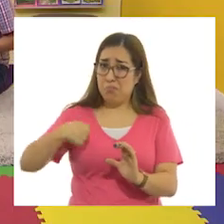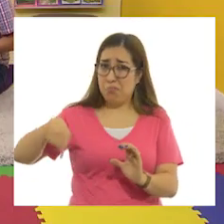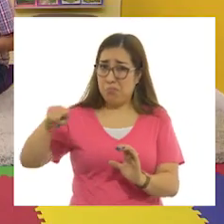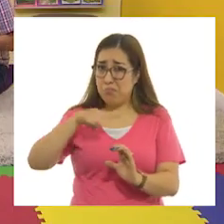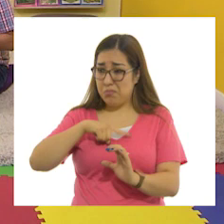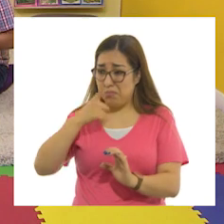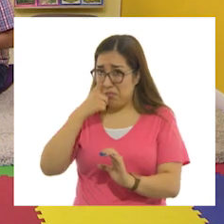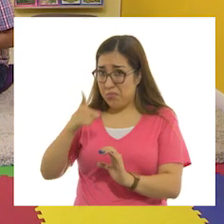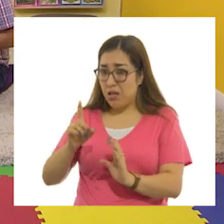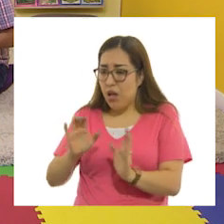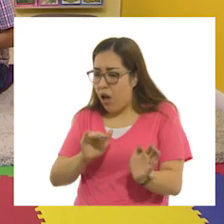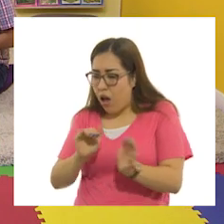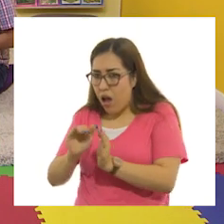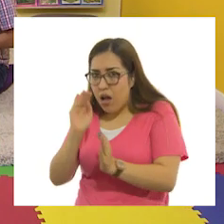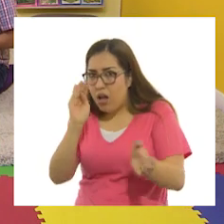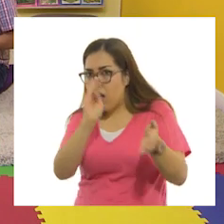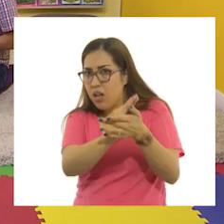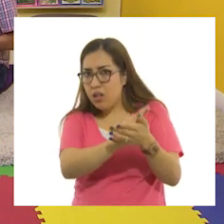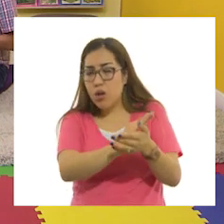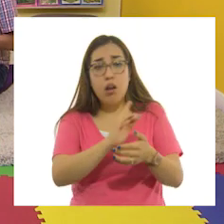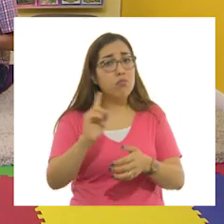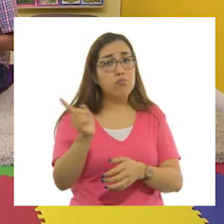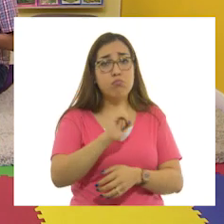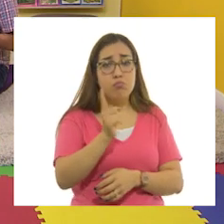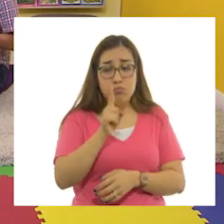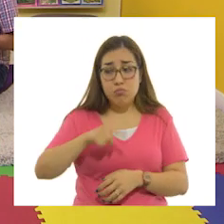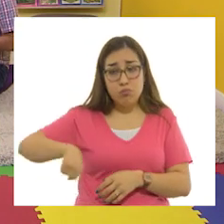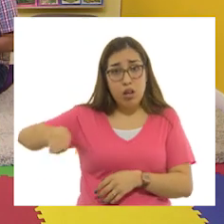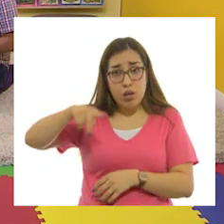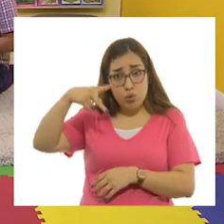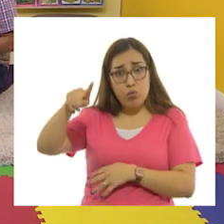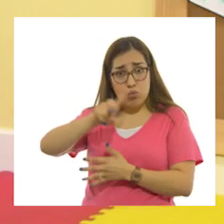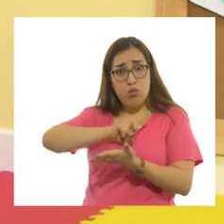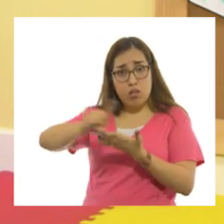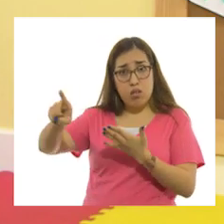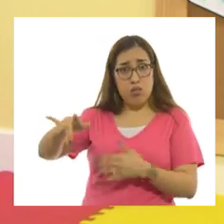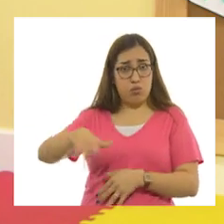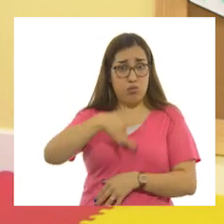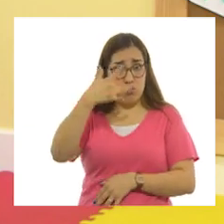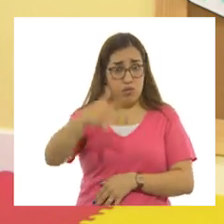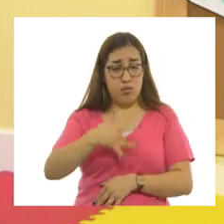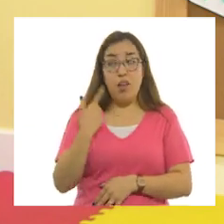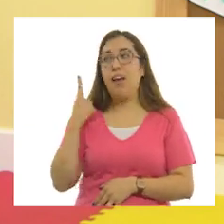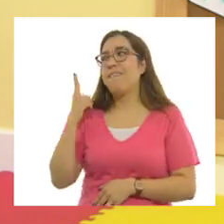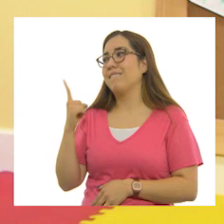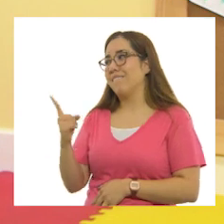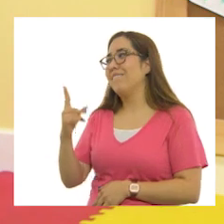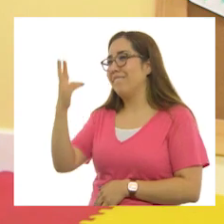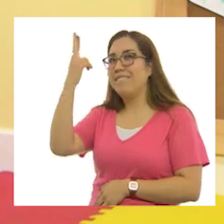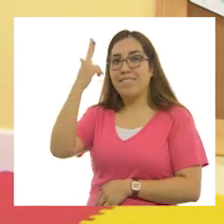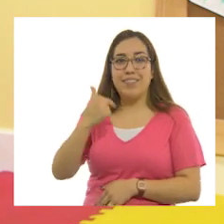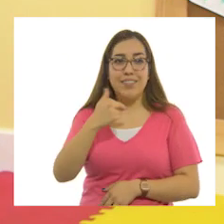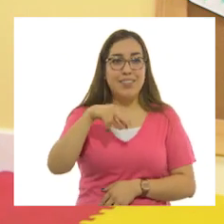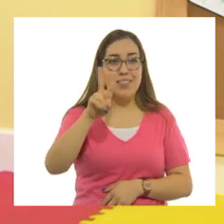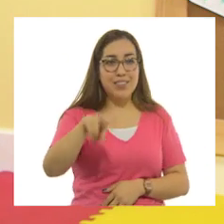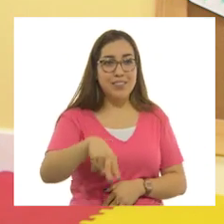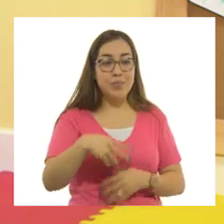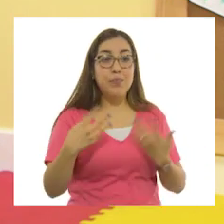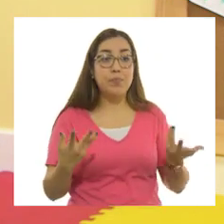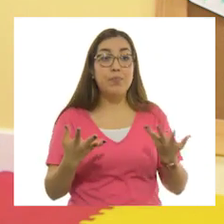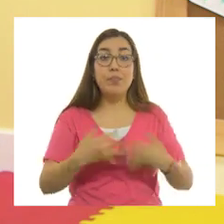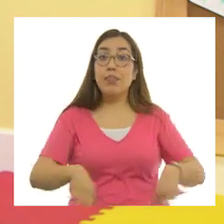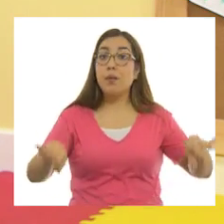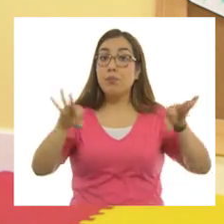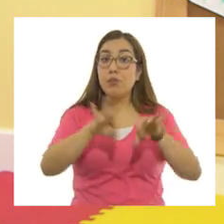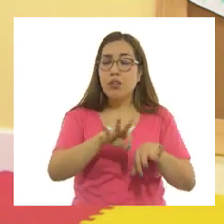negarlo sería también evitarle su derecho a sentir y expresar tienes mucha razón ramón es importante que puedan